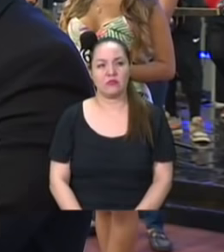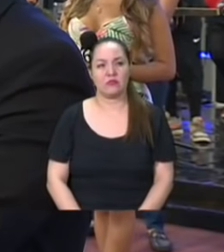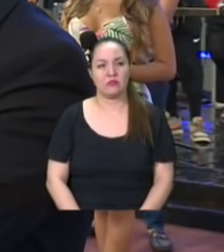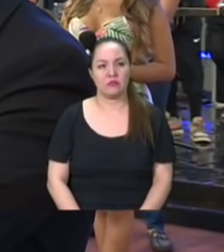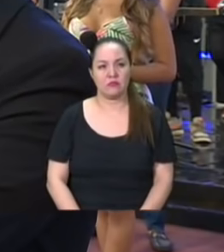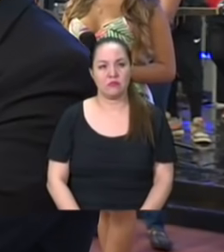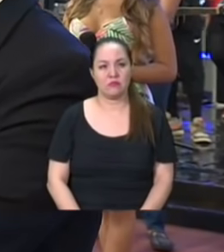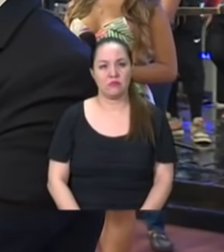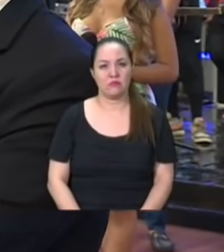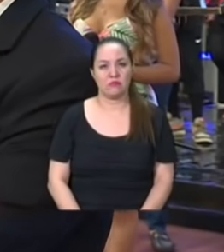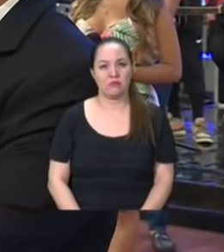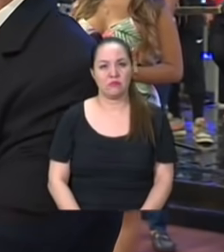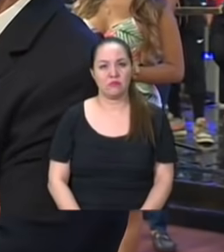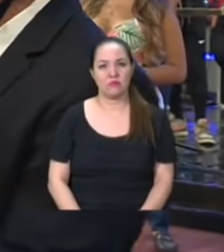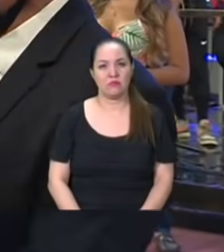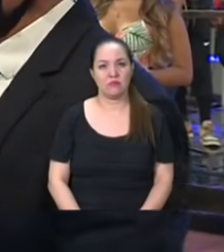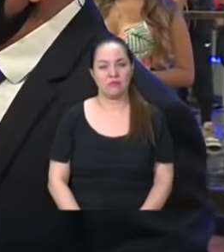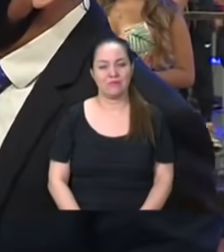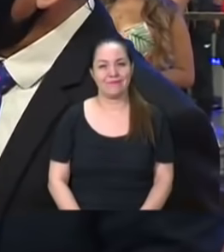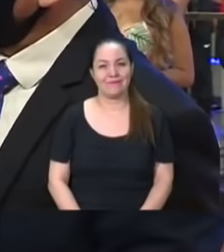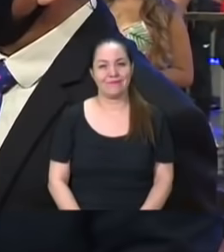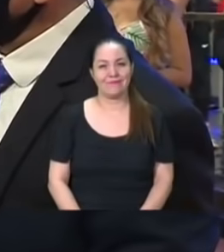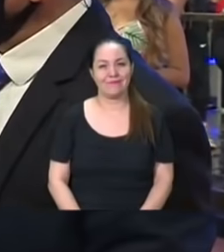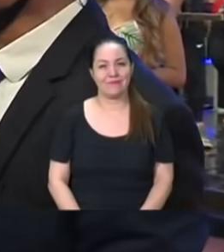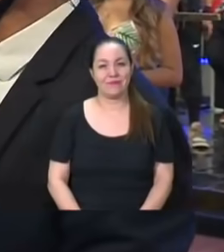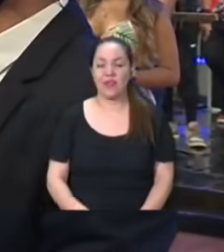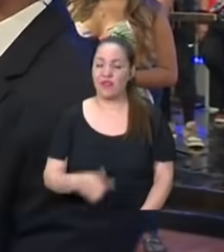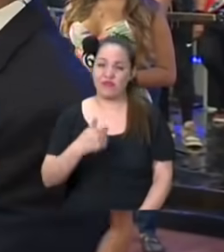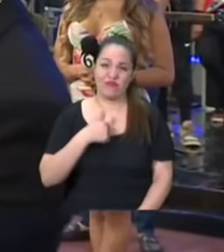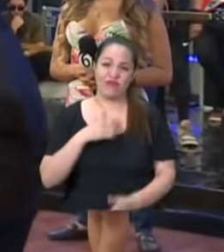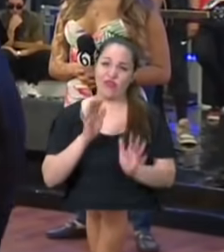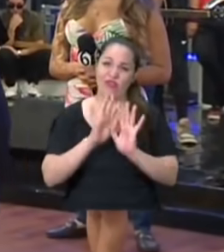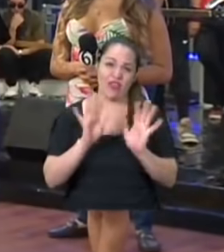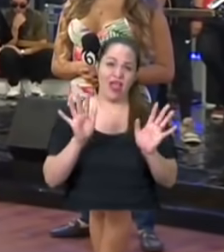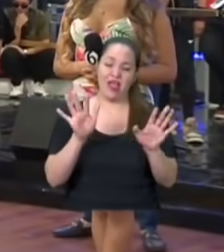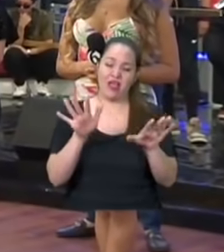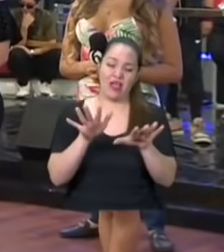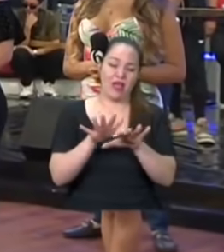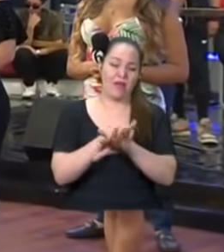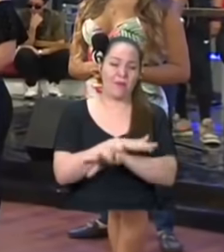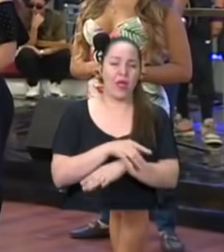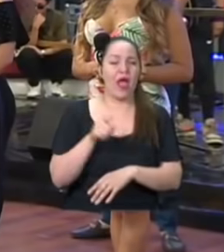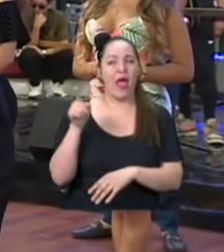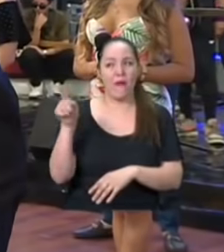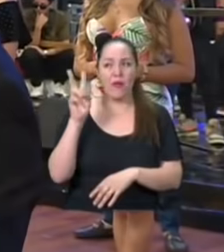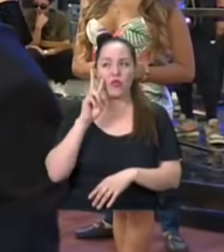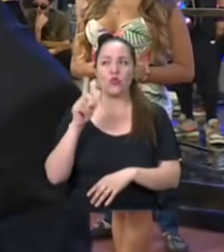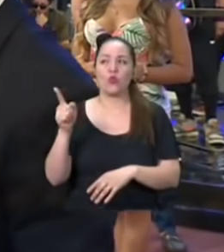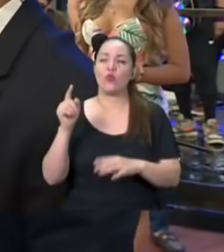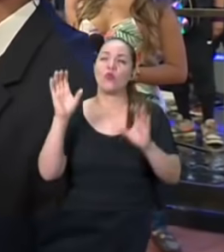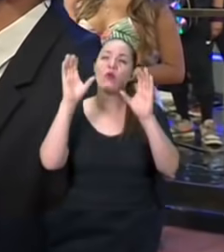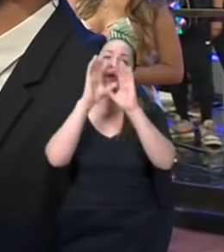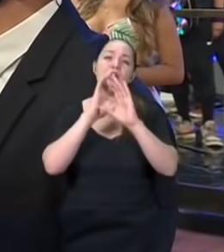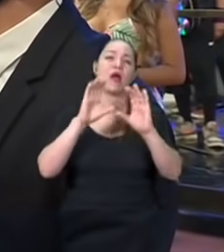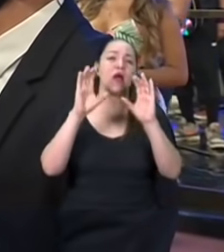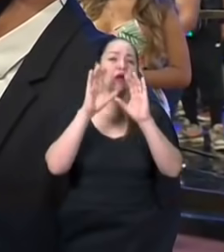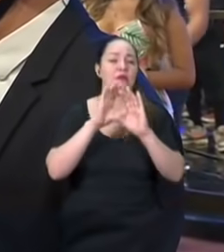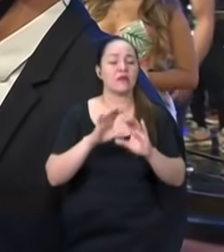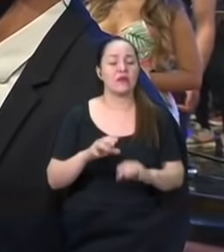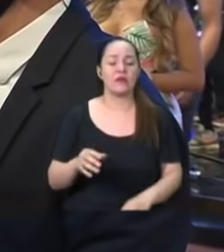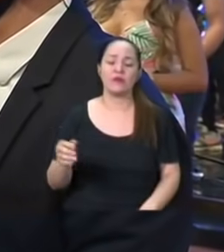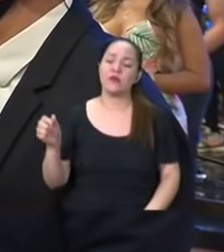¿Vas a cambiar? Claro, no he cambiado. Yo he cambiado y he estado así. Cántanos la canción de que vas a cambiar. Hoy voy